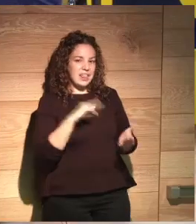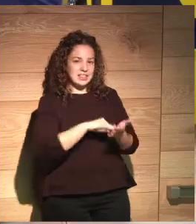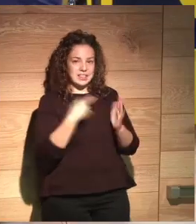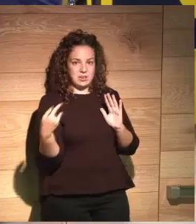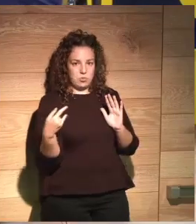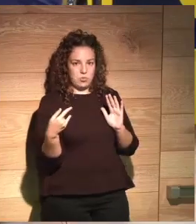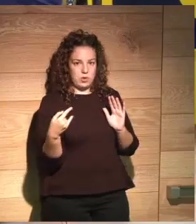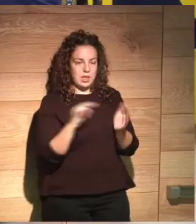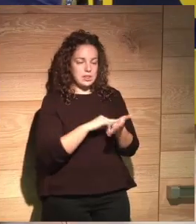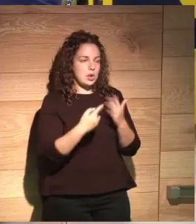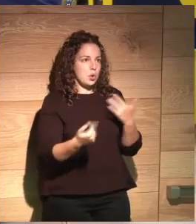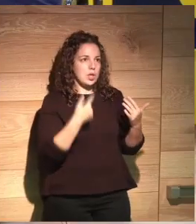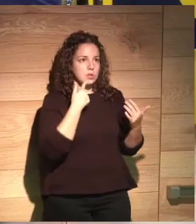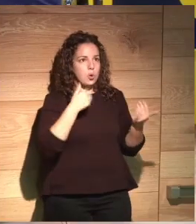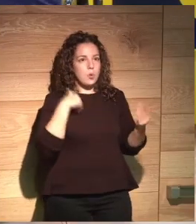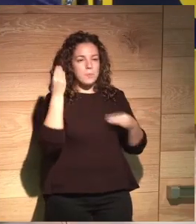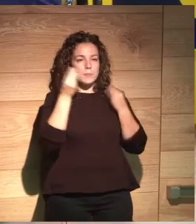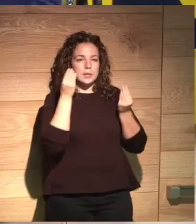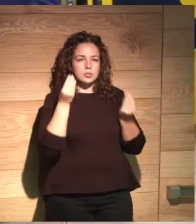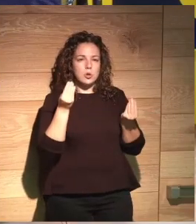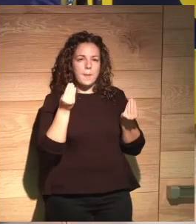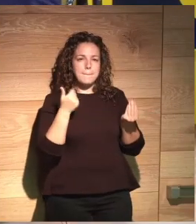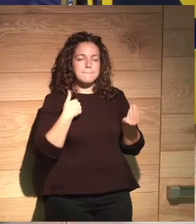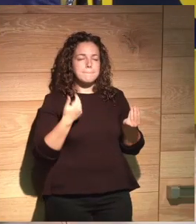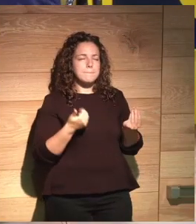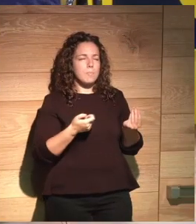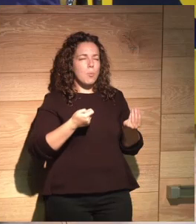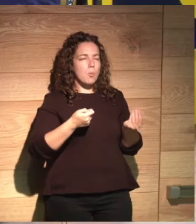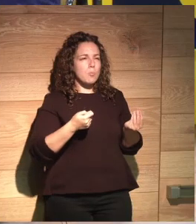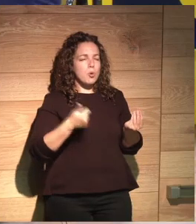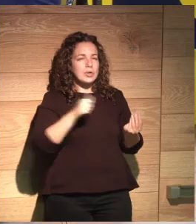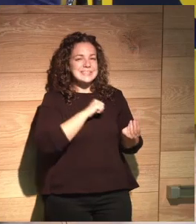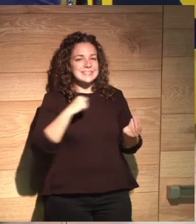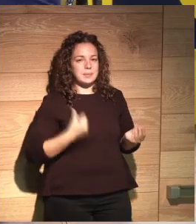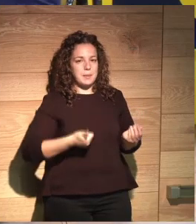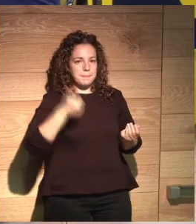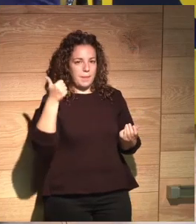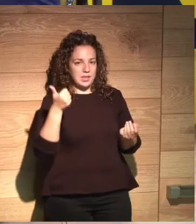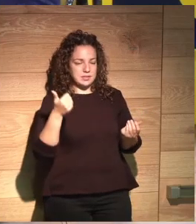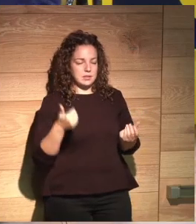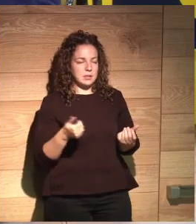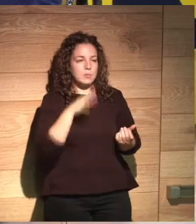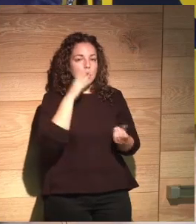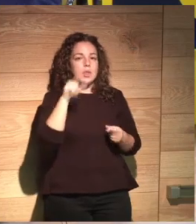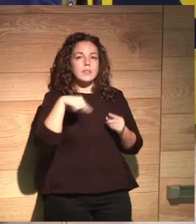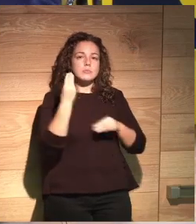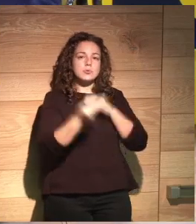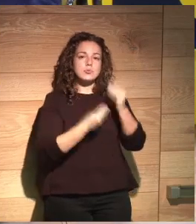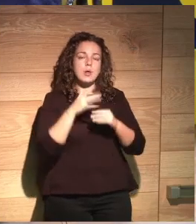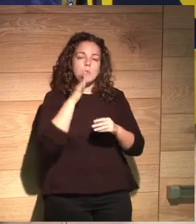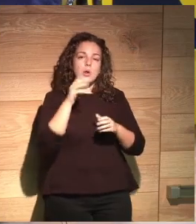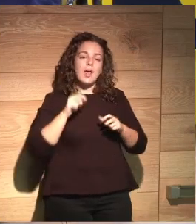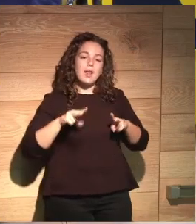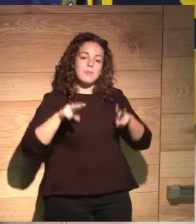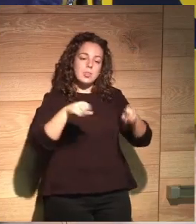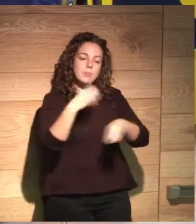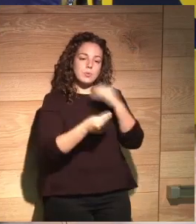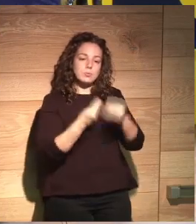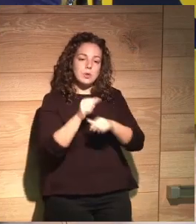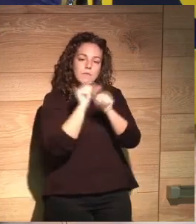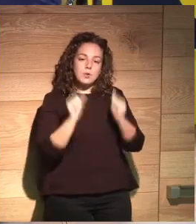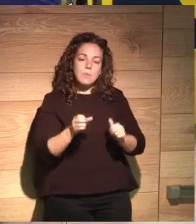la tecnología y yo creo que es más independiente más autónoma y después lo utilizamos el principio la cruzamos de manera